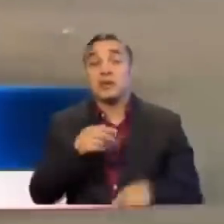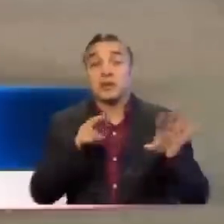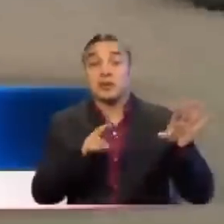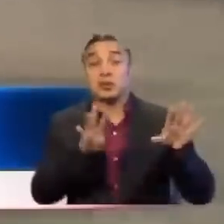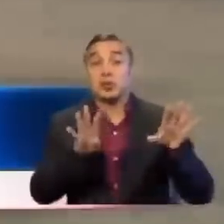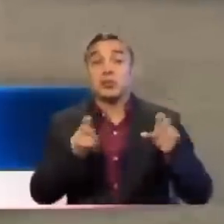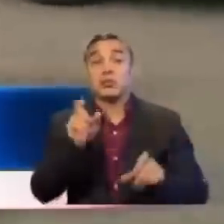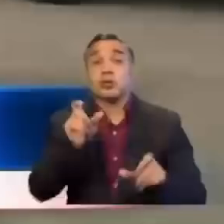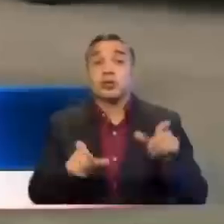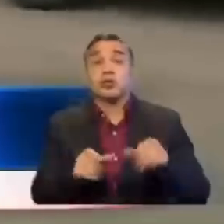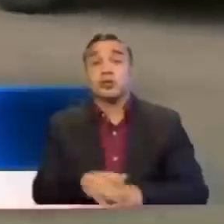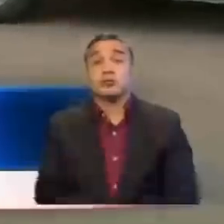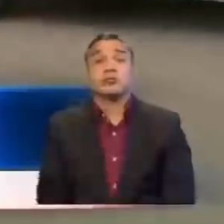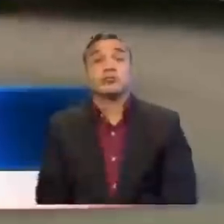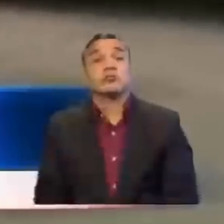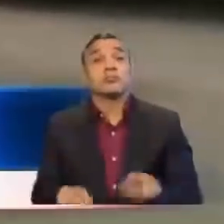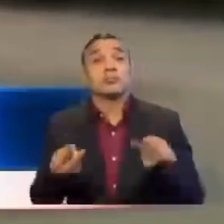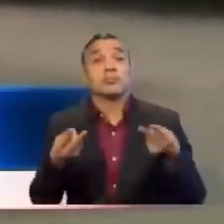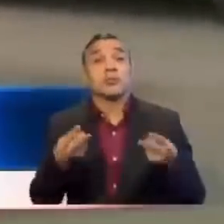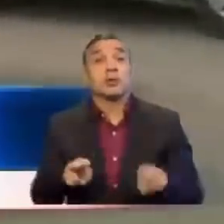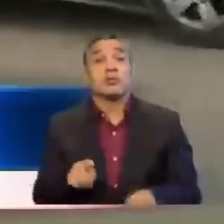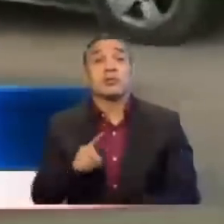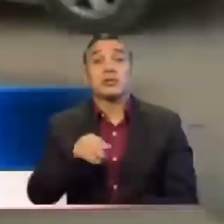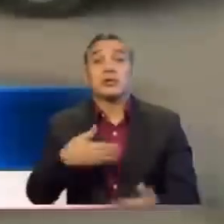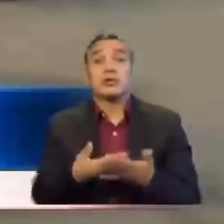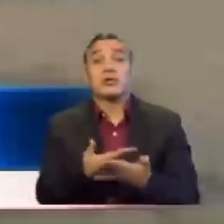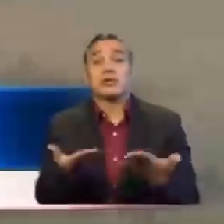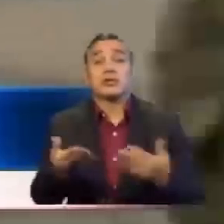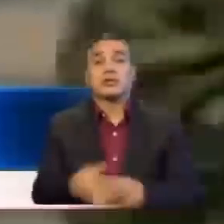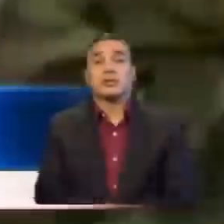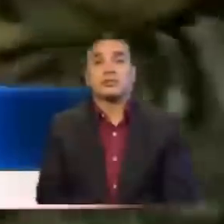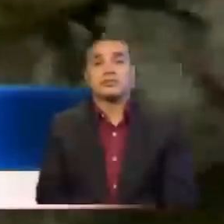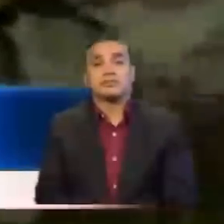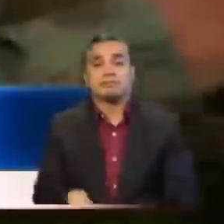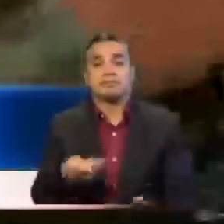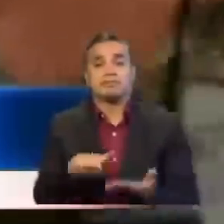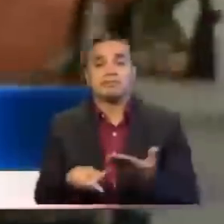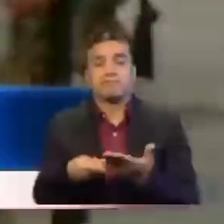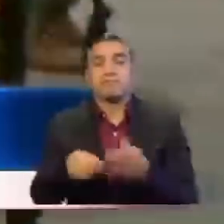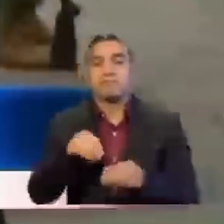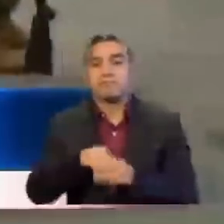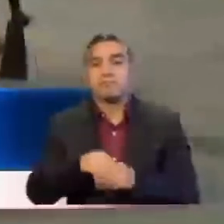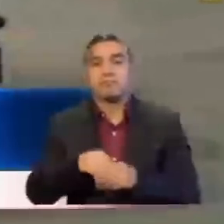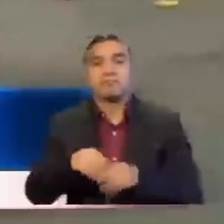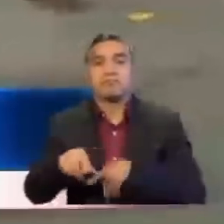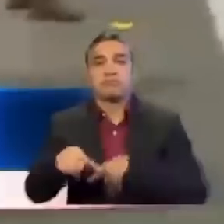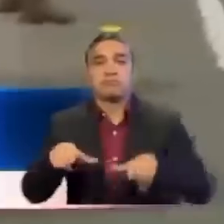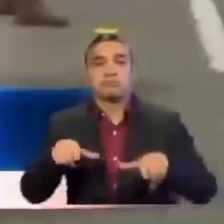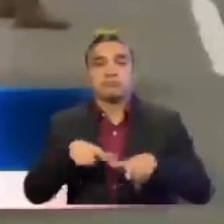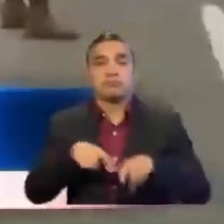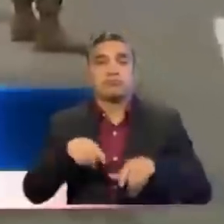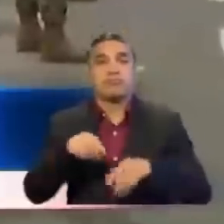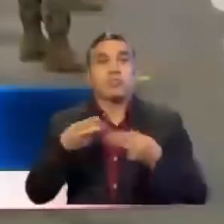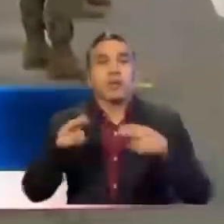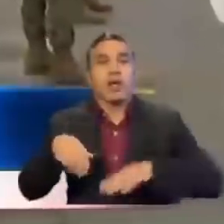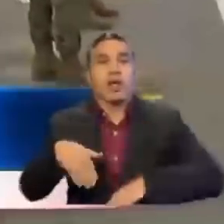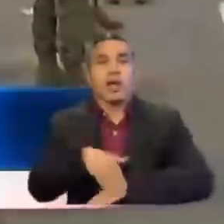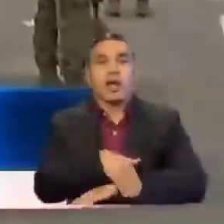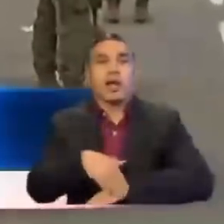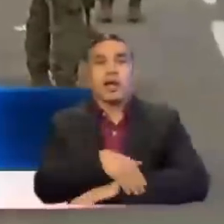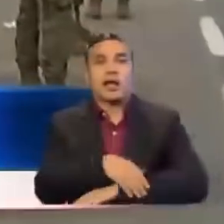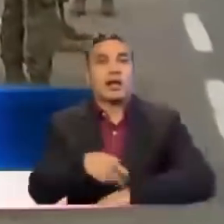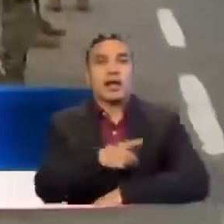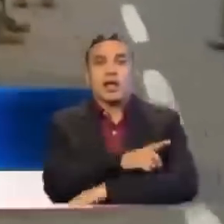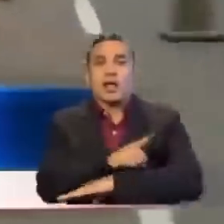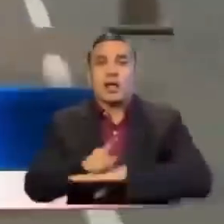79 personas, y también asimismo todo lo que ocasionó acá en esta importante vía del norte de Guayaquil, como es la